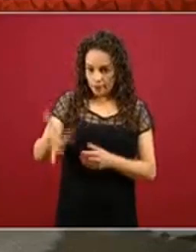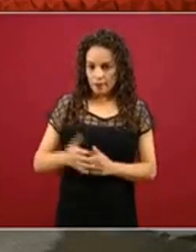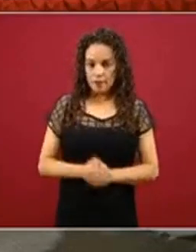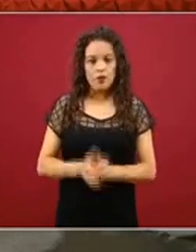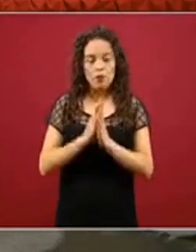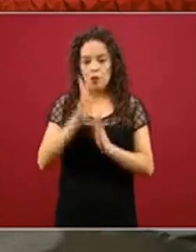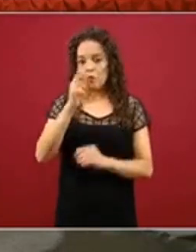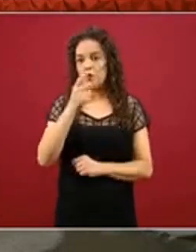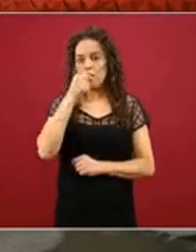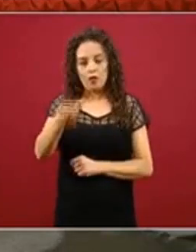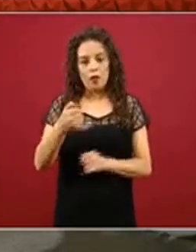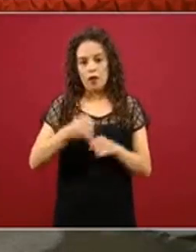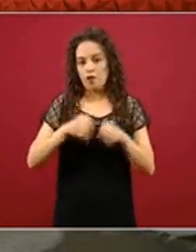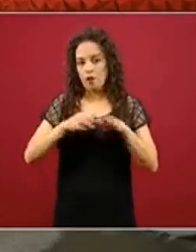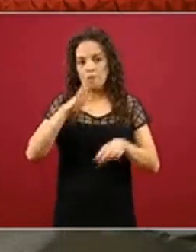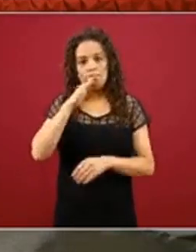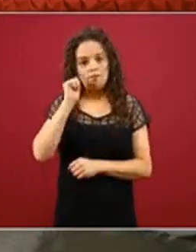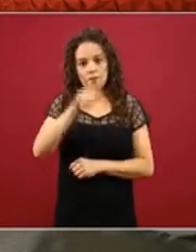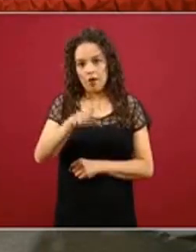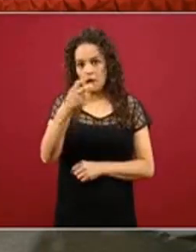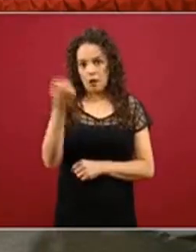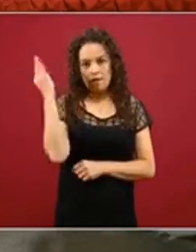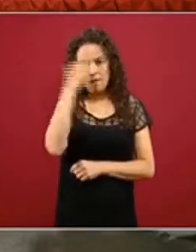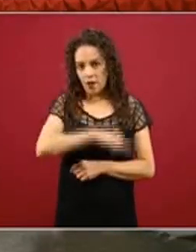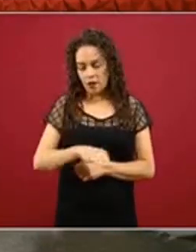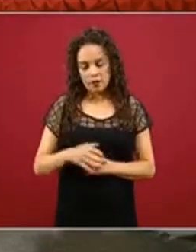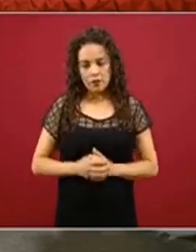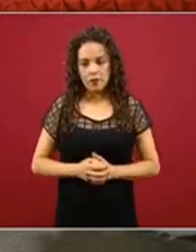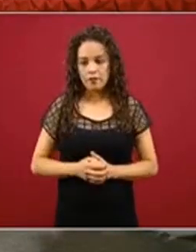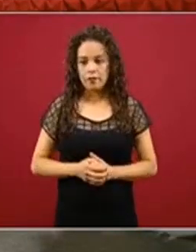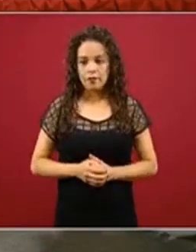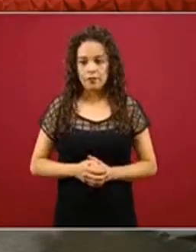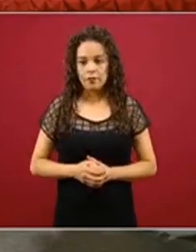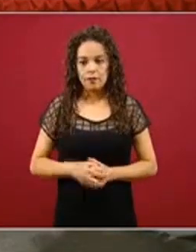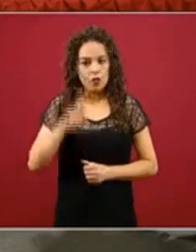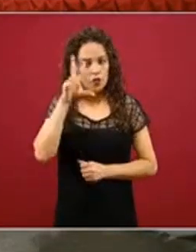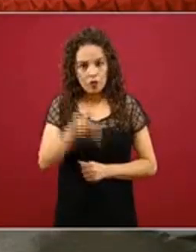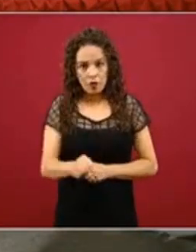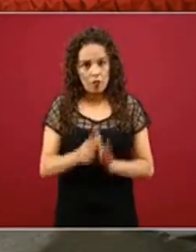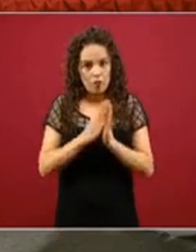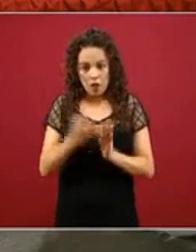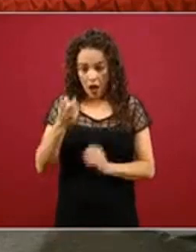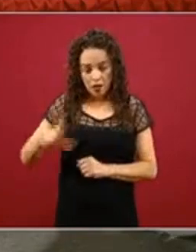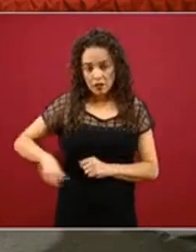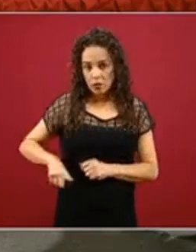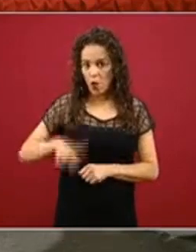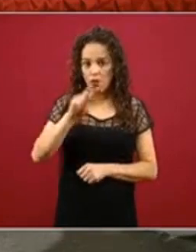porque eso sí es difamatorio, está diciendo que lo hacemos porque son privilegiados. No, este gobierno no.